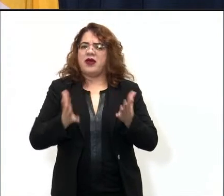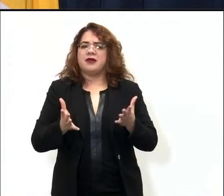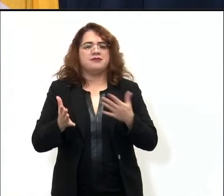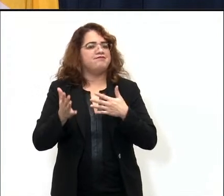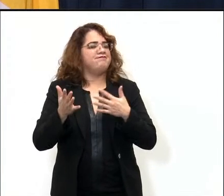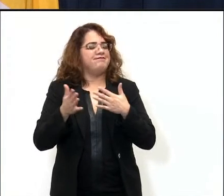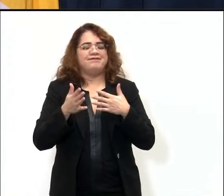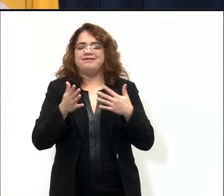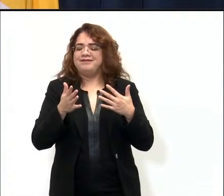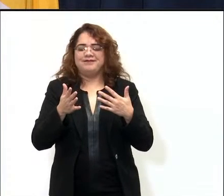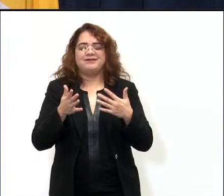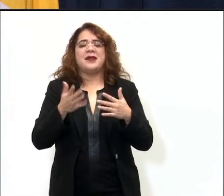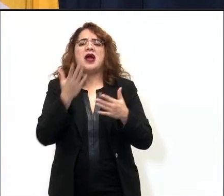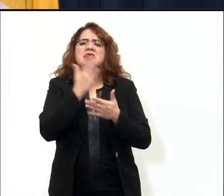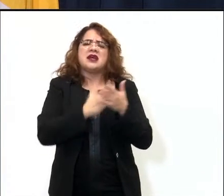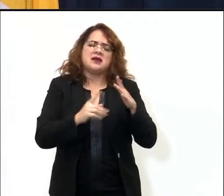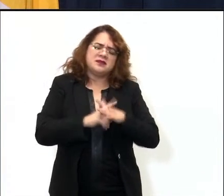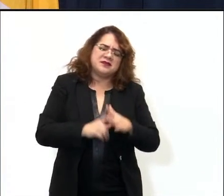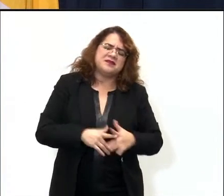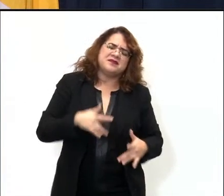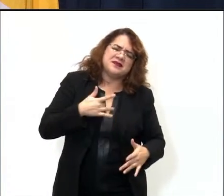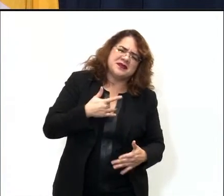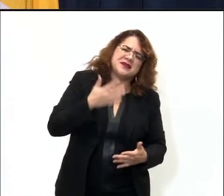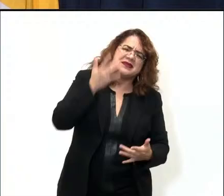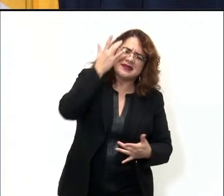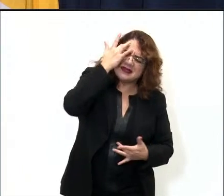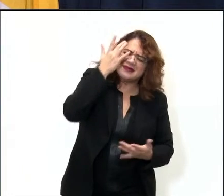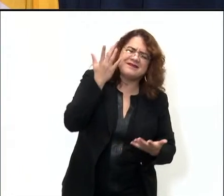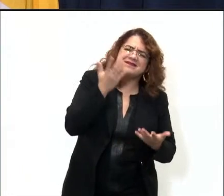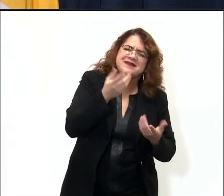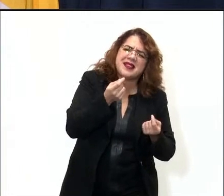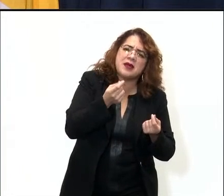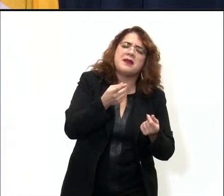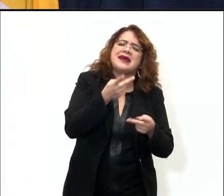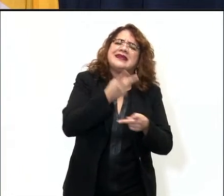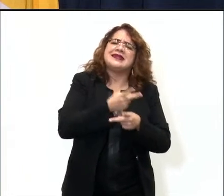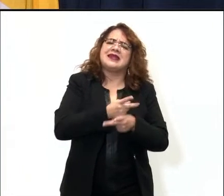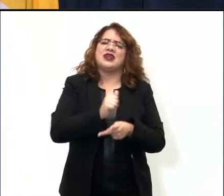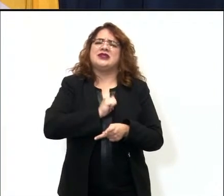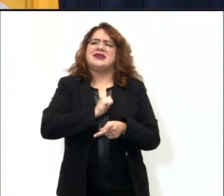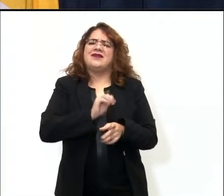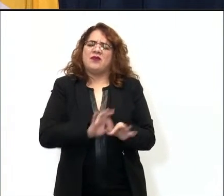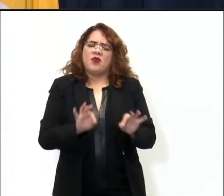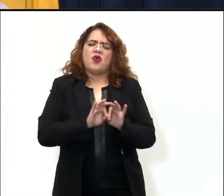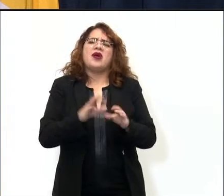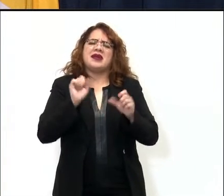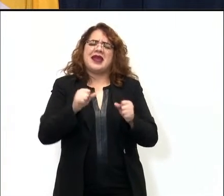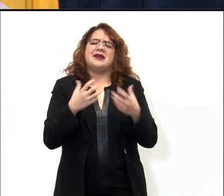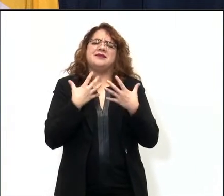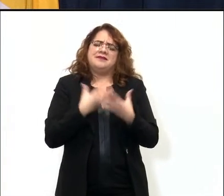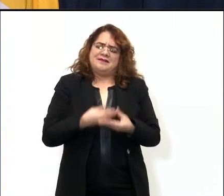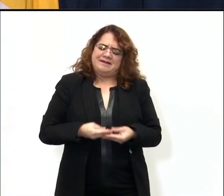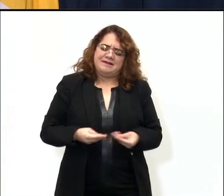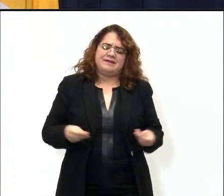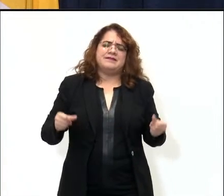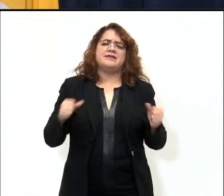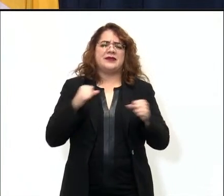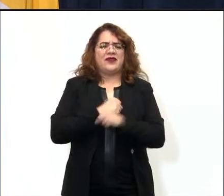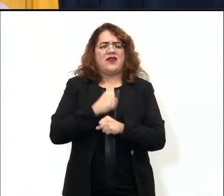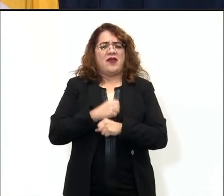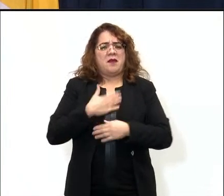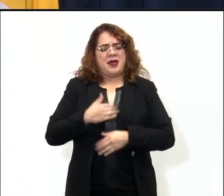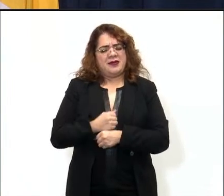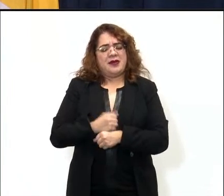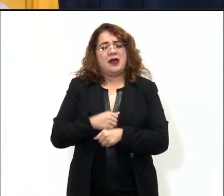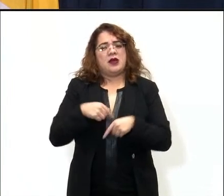algunas personas necesiten atención médica extensa, mientras que otras pueden recuperarse en casa.